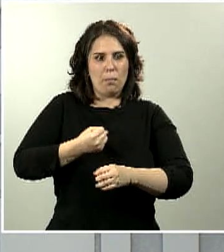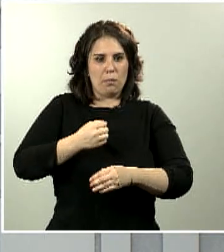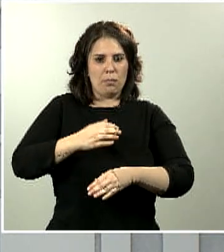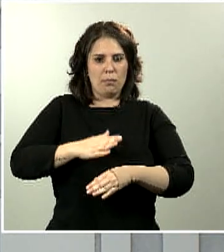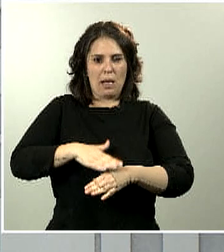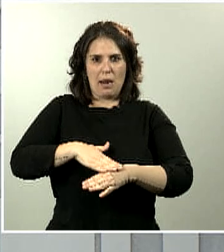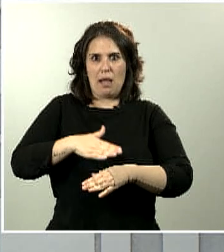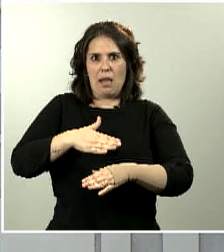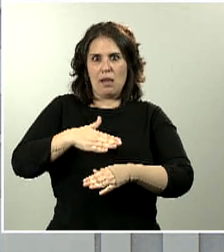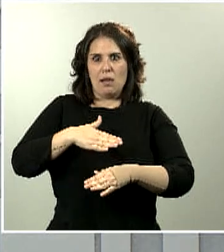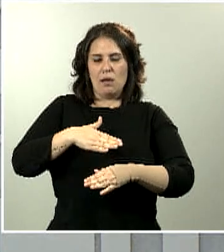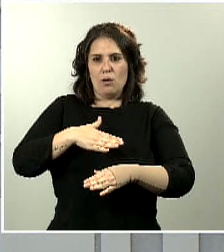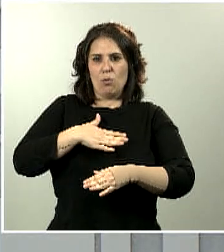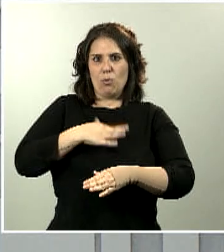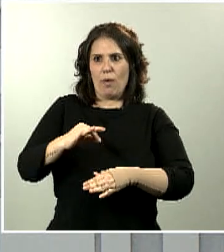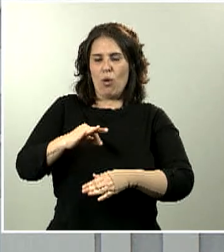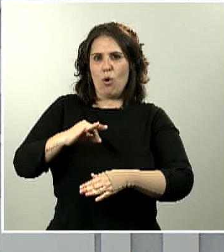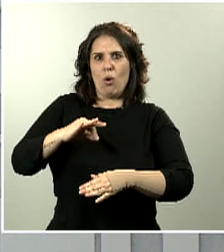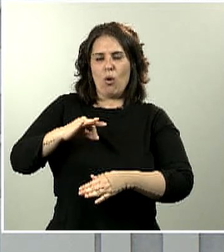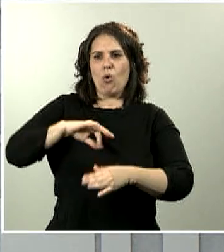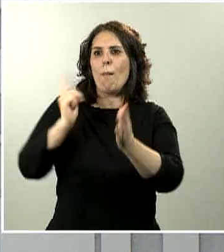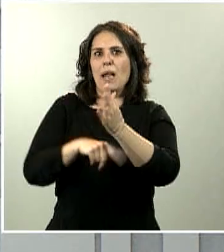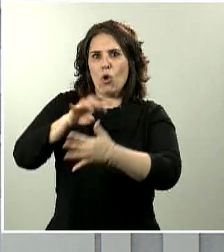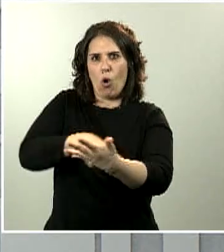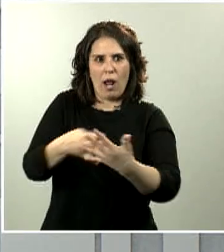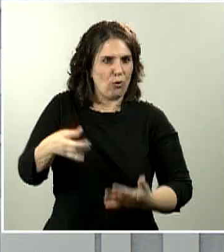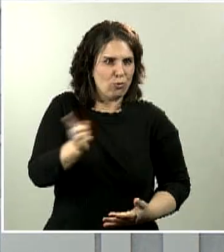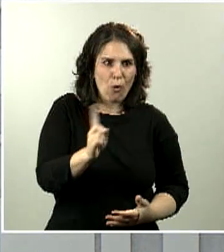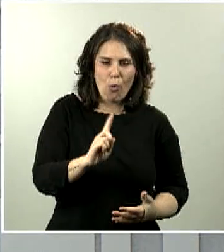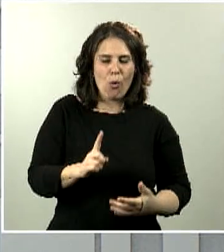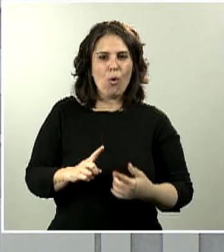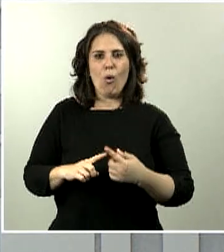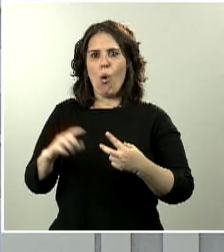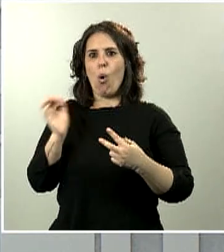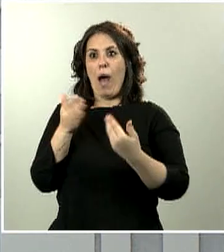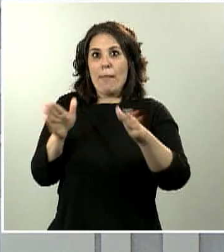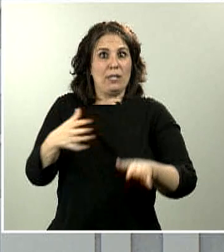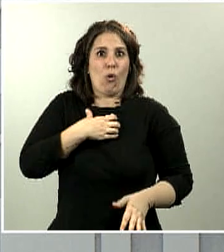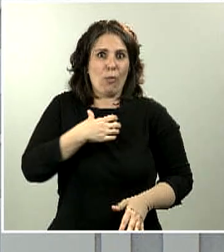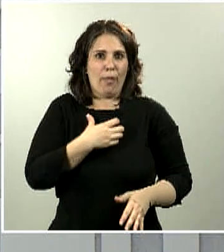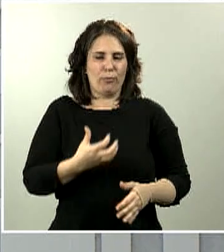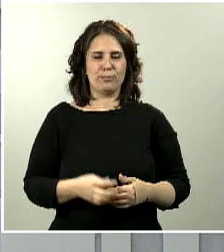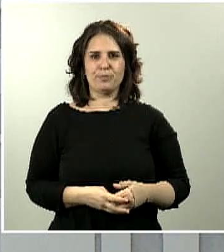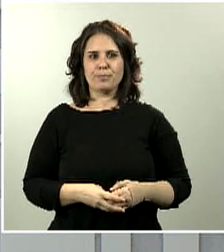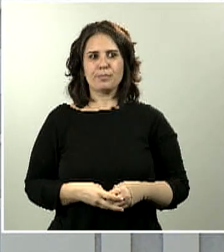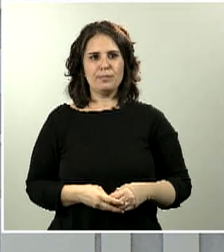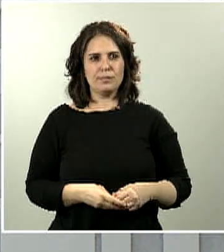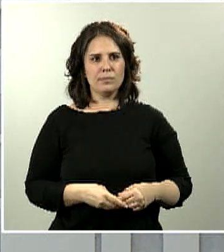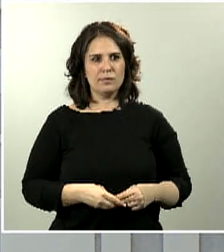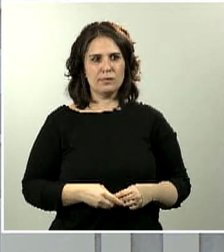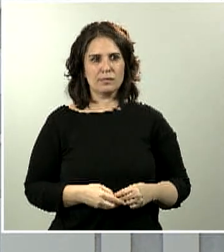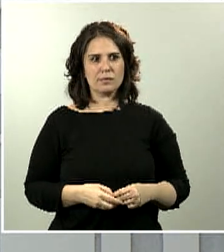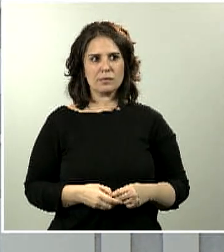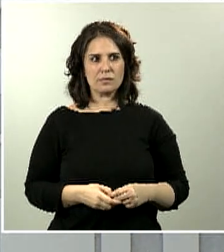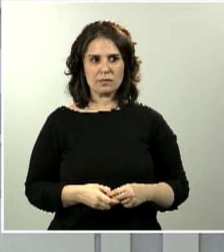con el horario a pleno rendimiento o con la apertura de su ámbito de actividad. Esta prestación conlleva